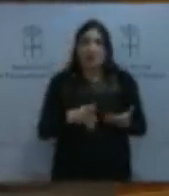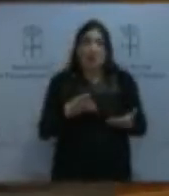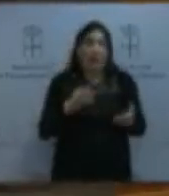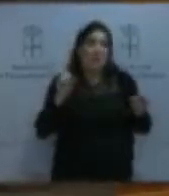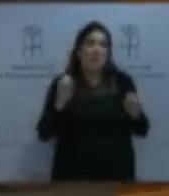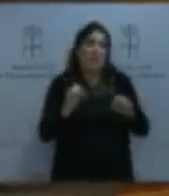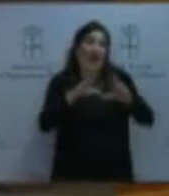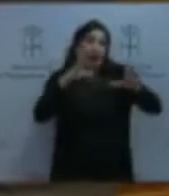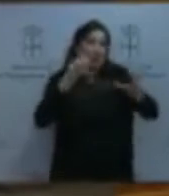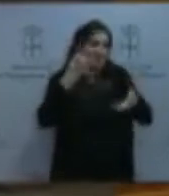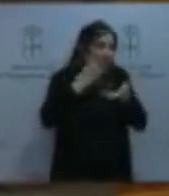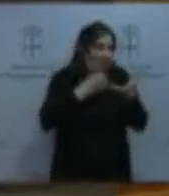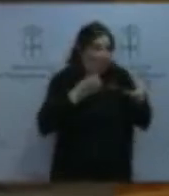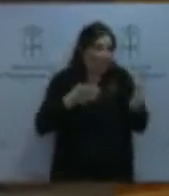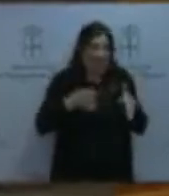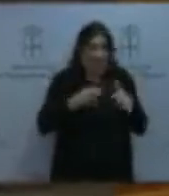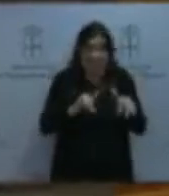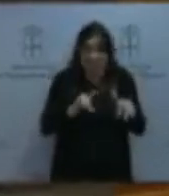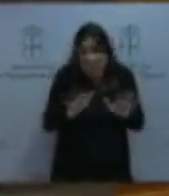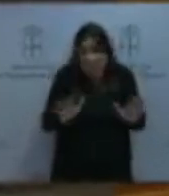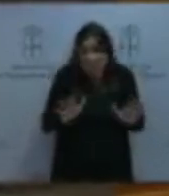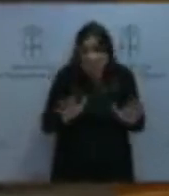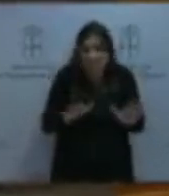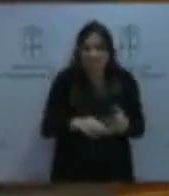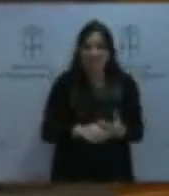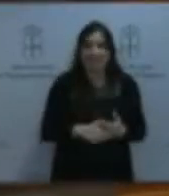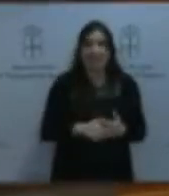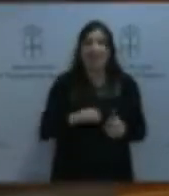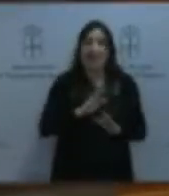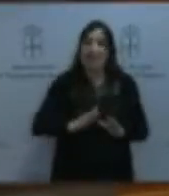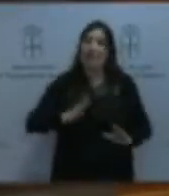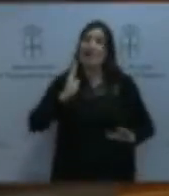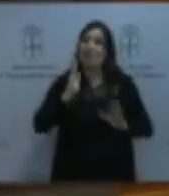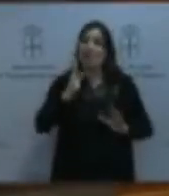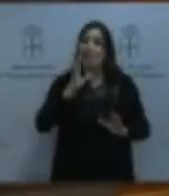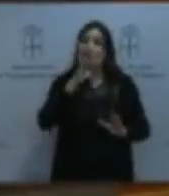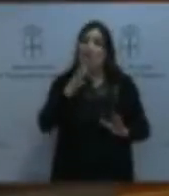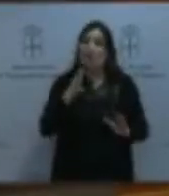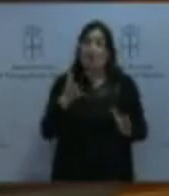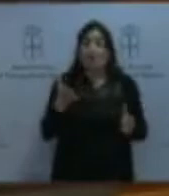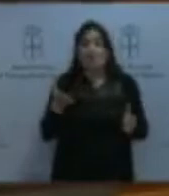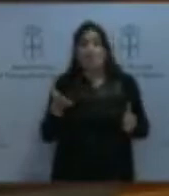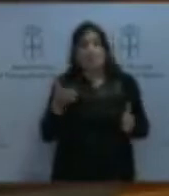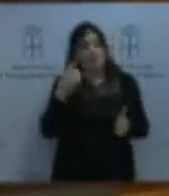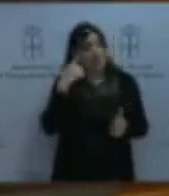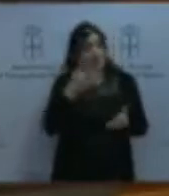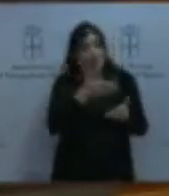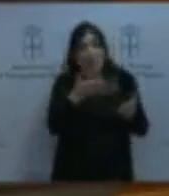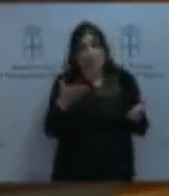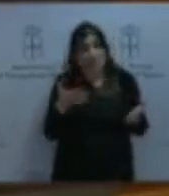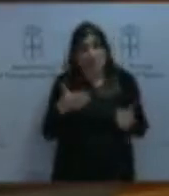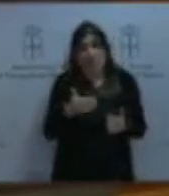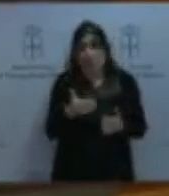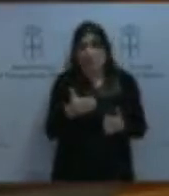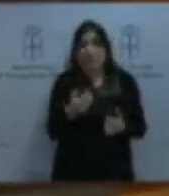mintiendo, nos va a pasar factura porque se terminan los vientos de cola, sabe perfectamente a los que me refiero, precios del petróleo, política